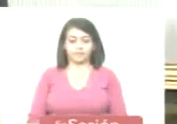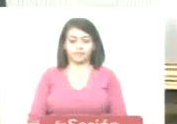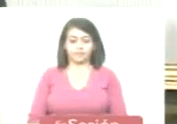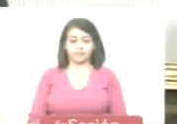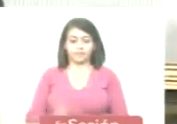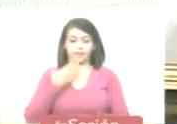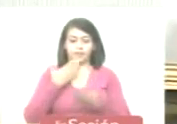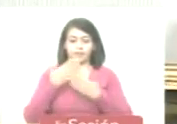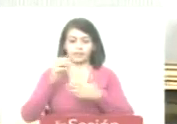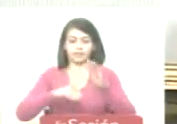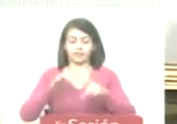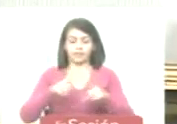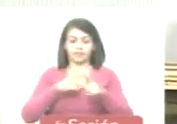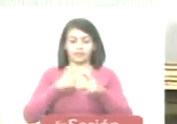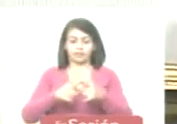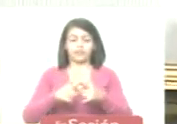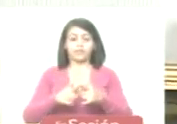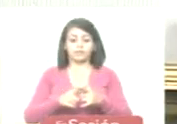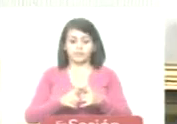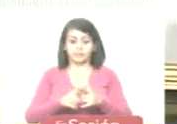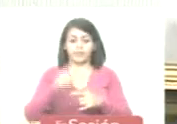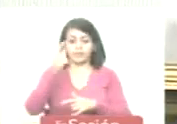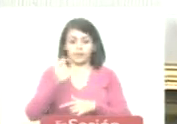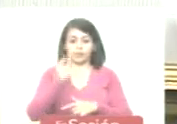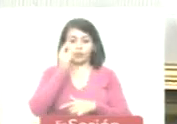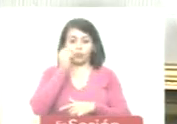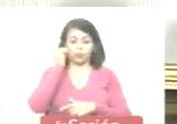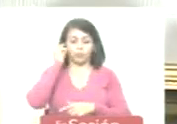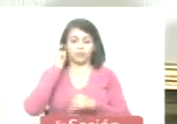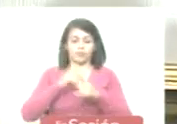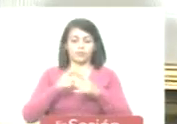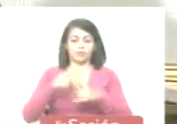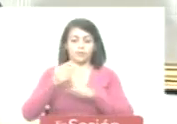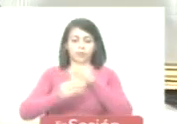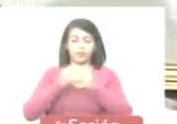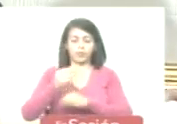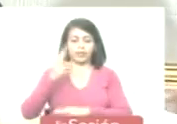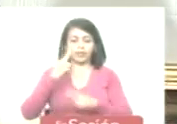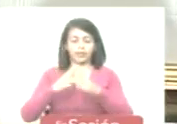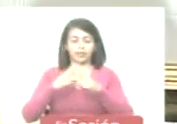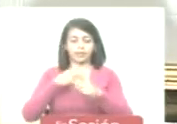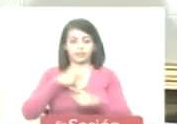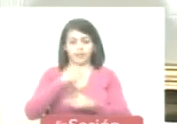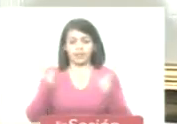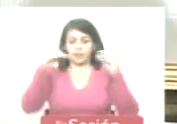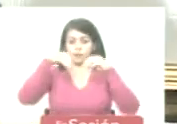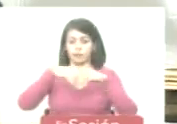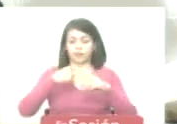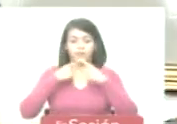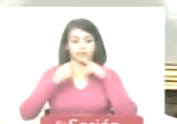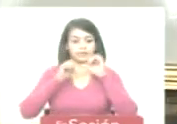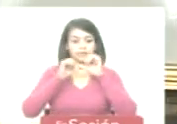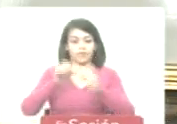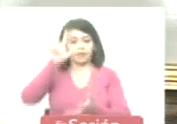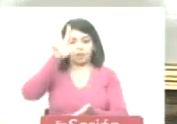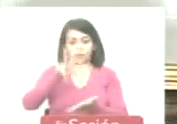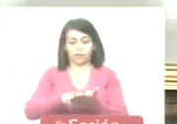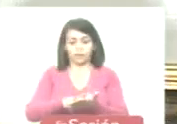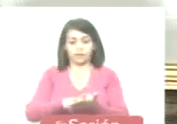Gracias, secretaria. En consideración, las honorables diputadas y los honorables diputados que estén de acuerdo con